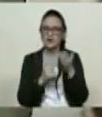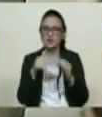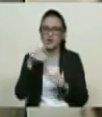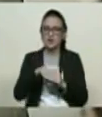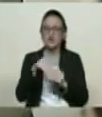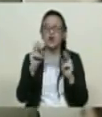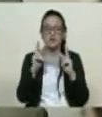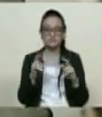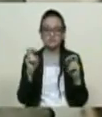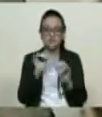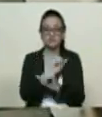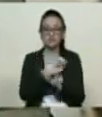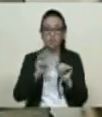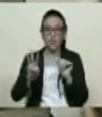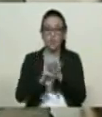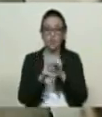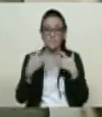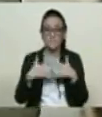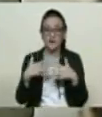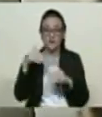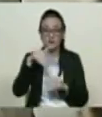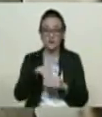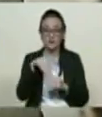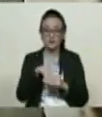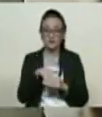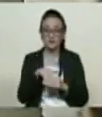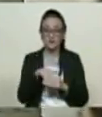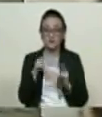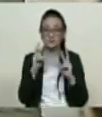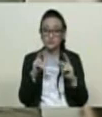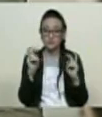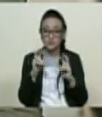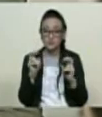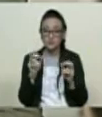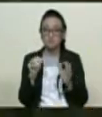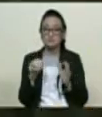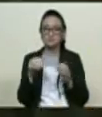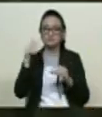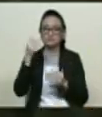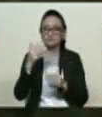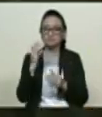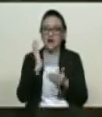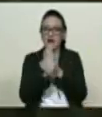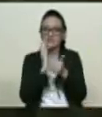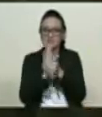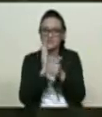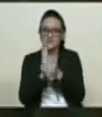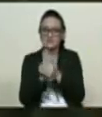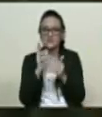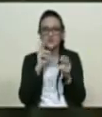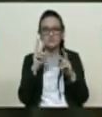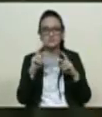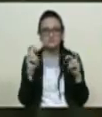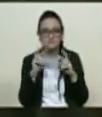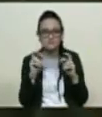audita, el software de la máquina de votación, archivos de configuración de la máquina de votación, los datos de los